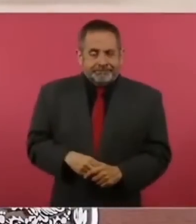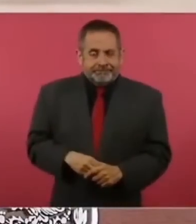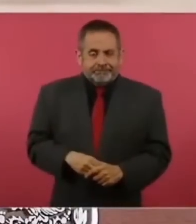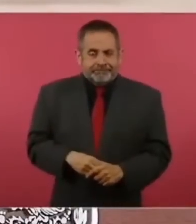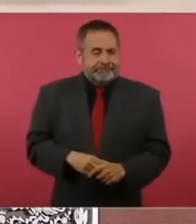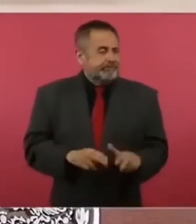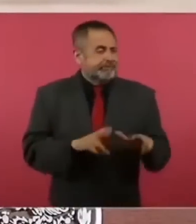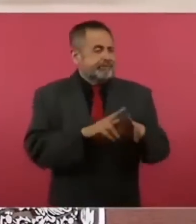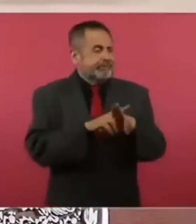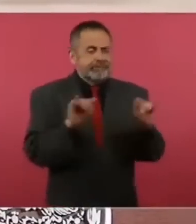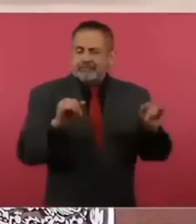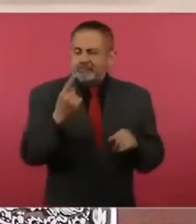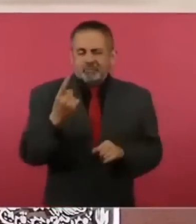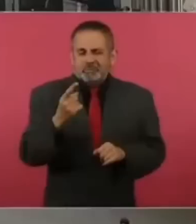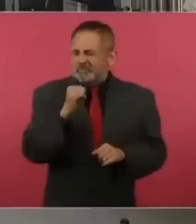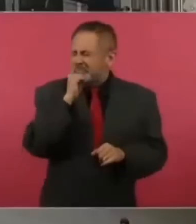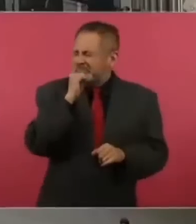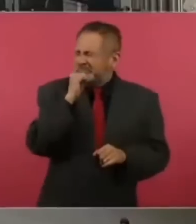Ninguno.